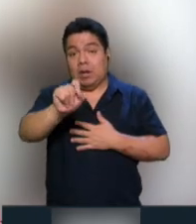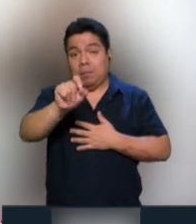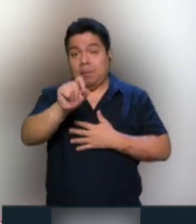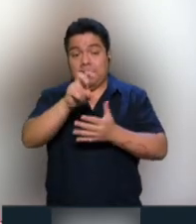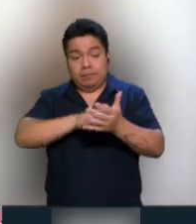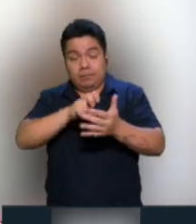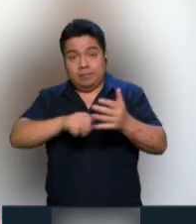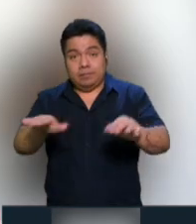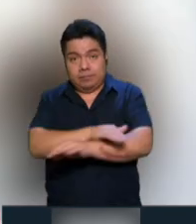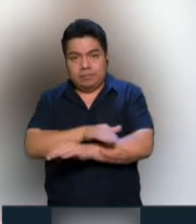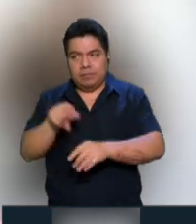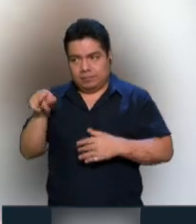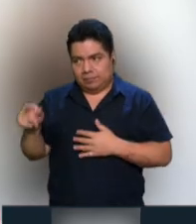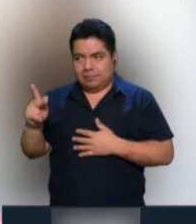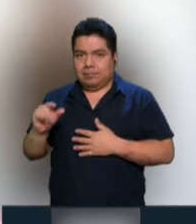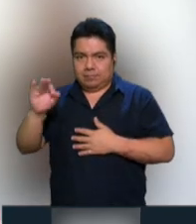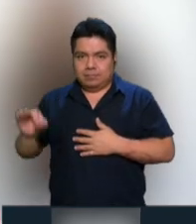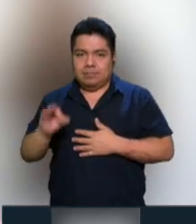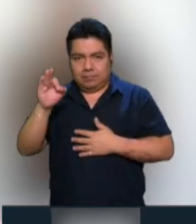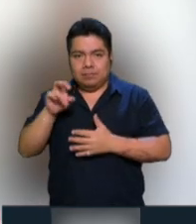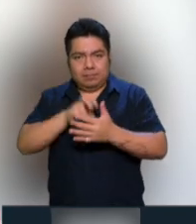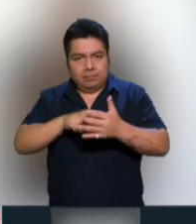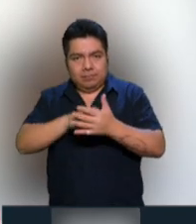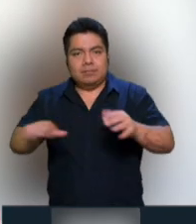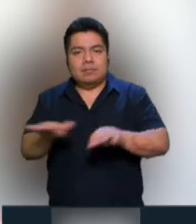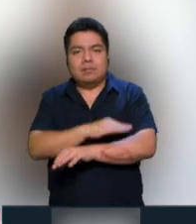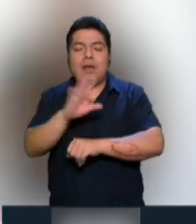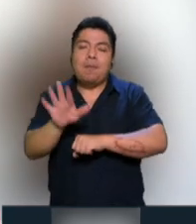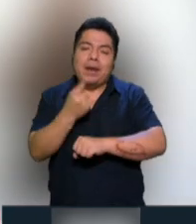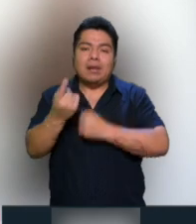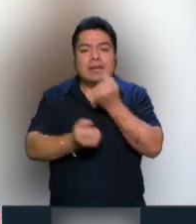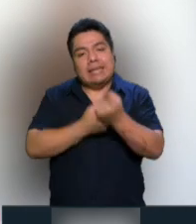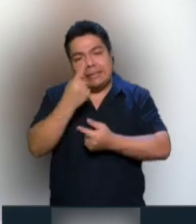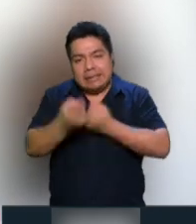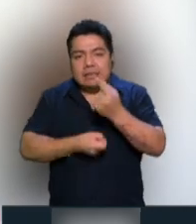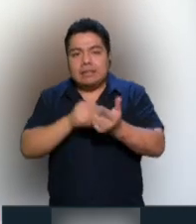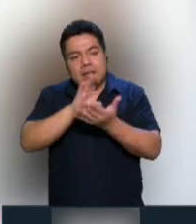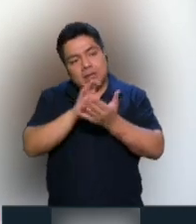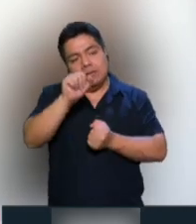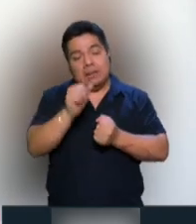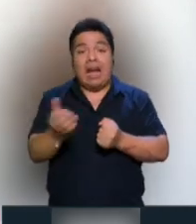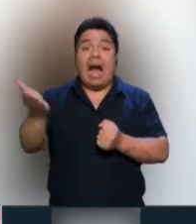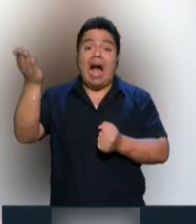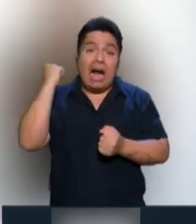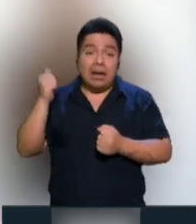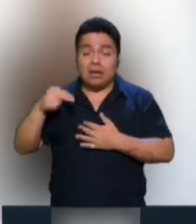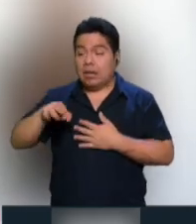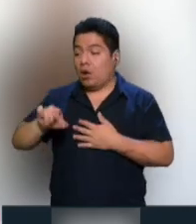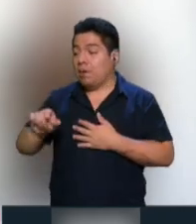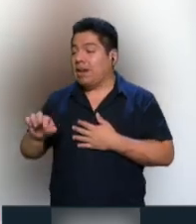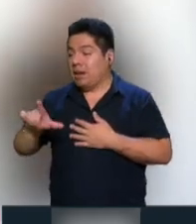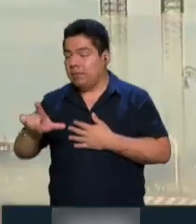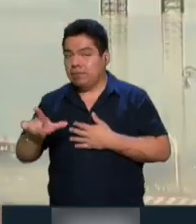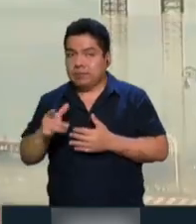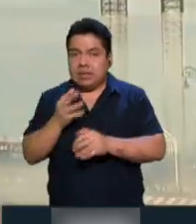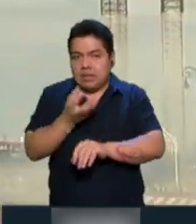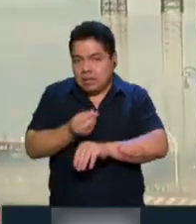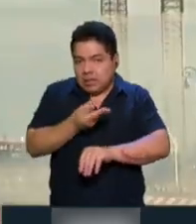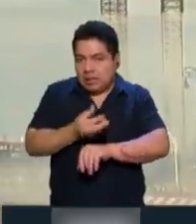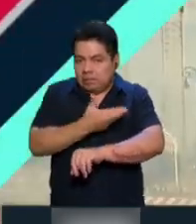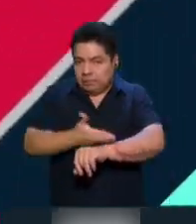incluida la reforma al Poder Judicial, para resarcir las modificaciones que le hicieron a la Carta Magna durante el periodo neoliberal.